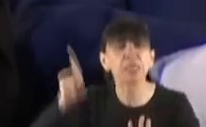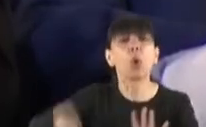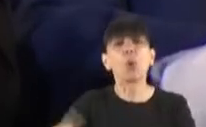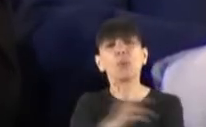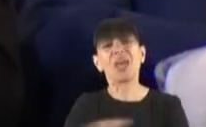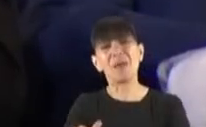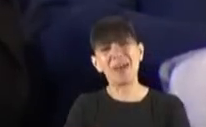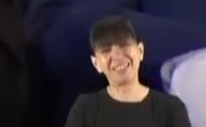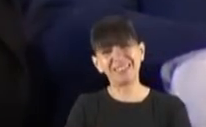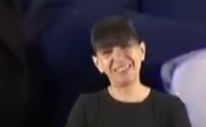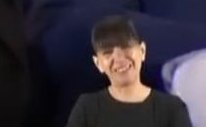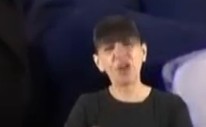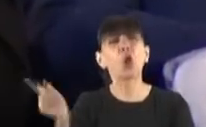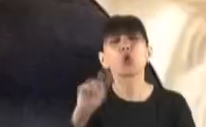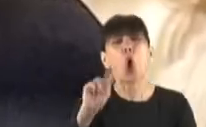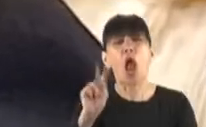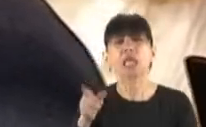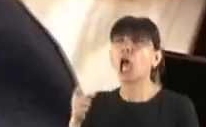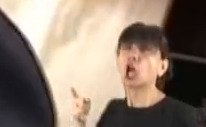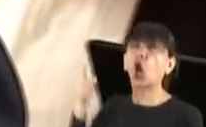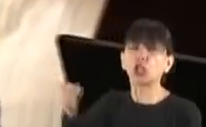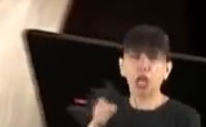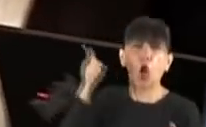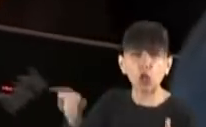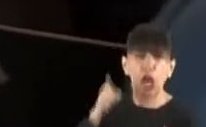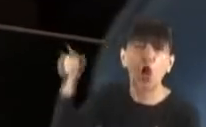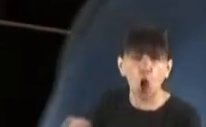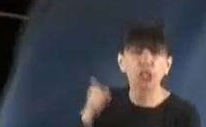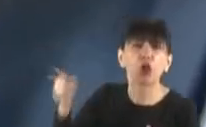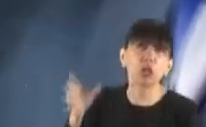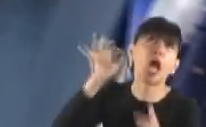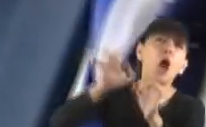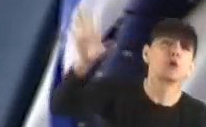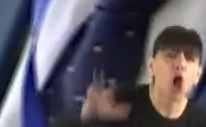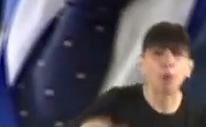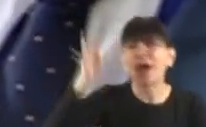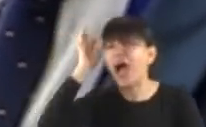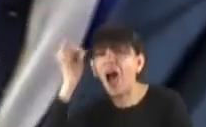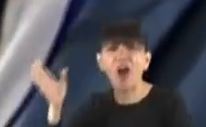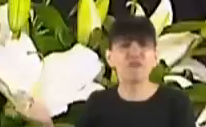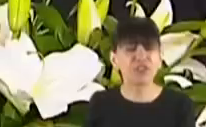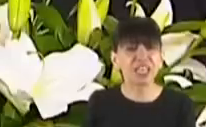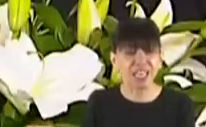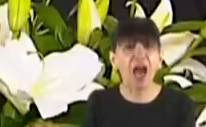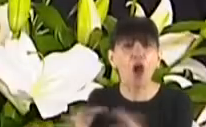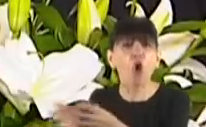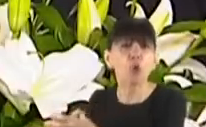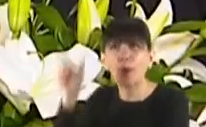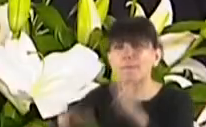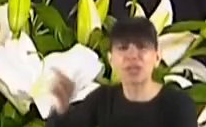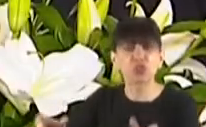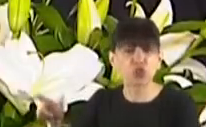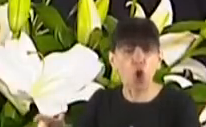No atacando a África, explotando sus diferencias étnicas para que en